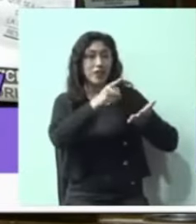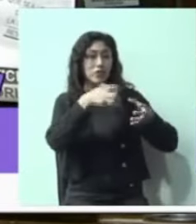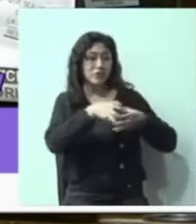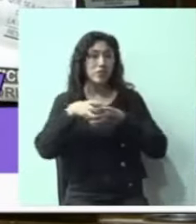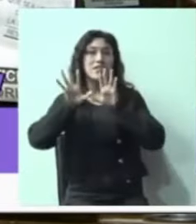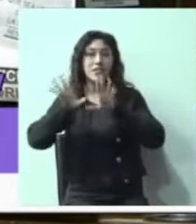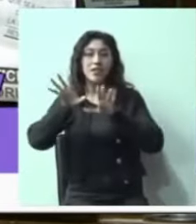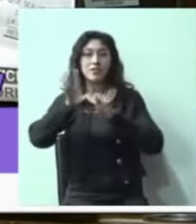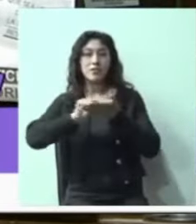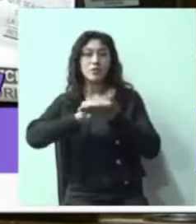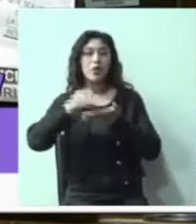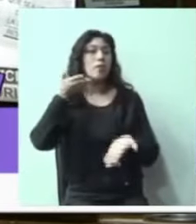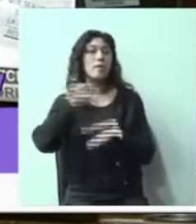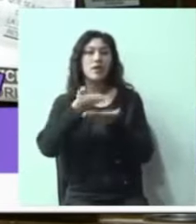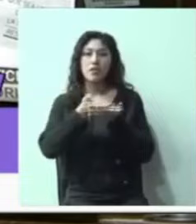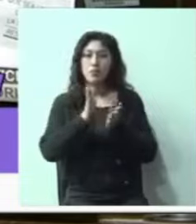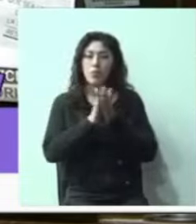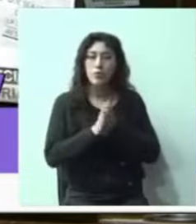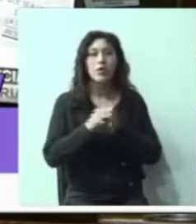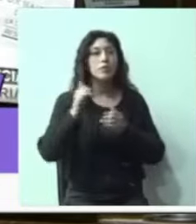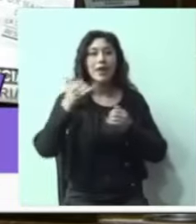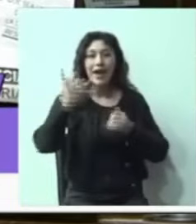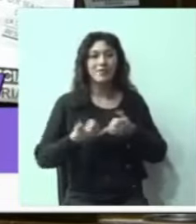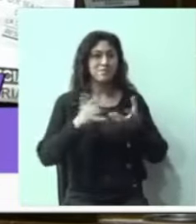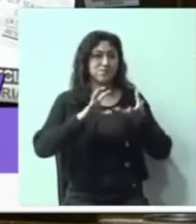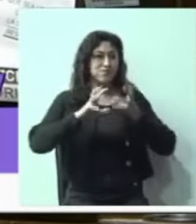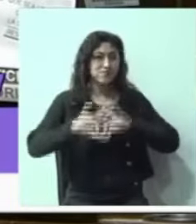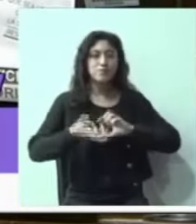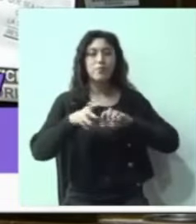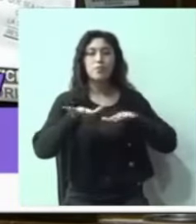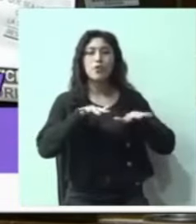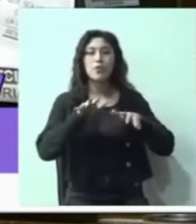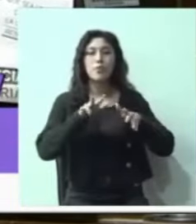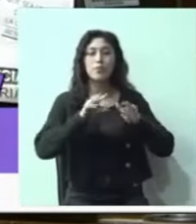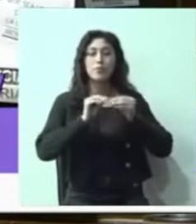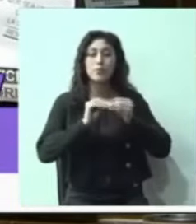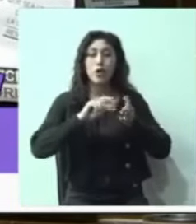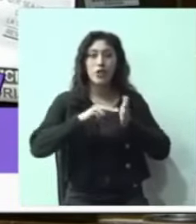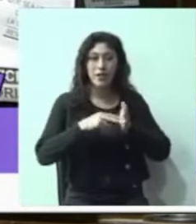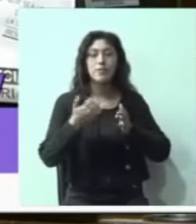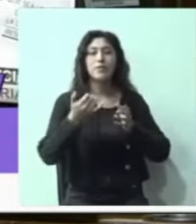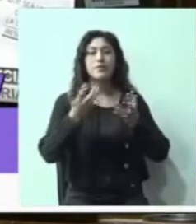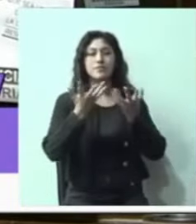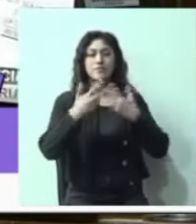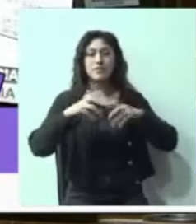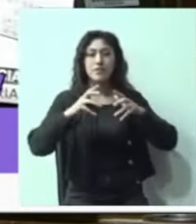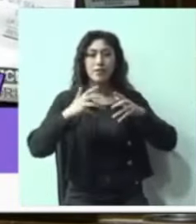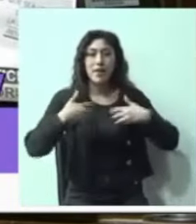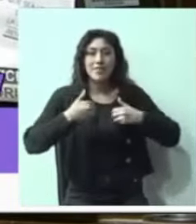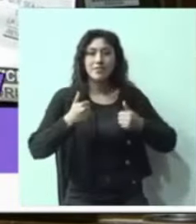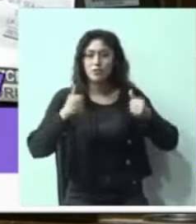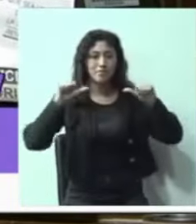Si no lo hace, ya estamos en una crisis de tipo institucional. Porque significa que ha sido secuestrada la Comisión de Salud por una